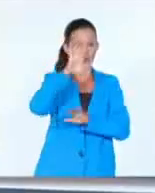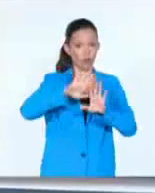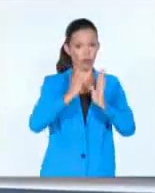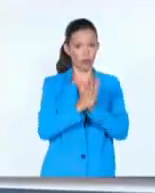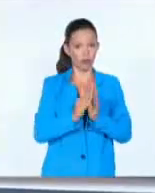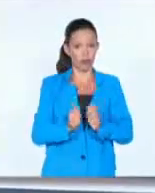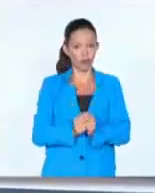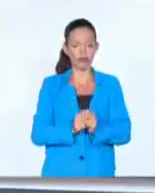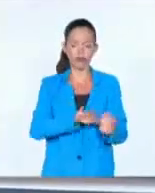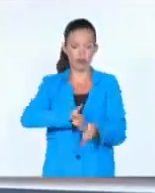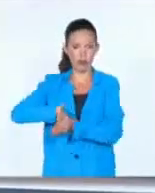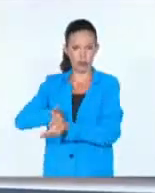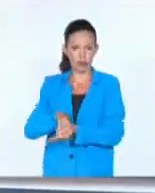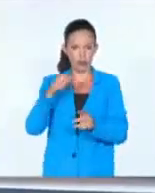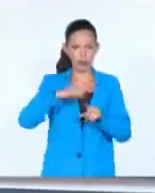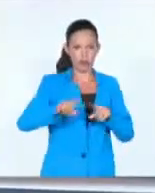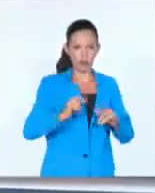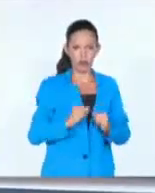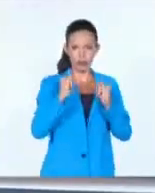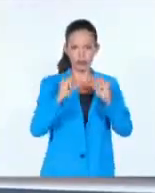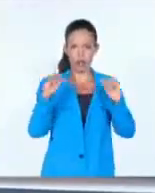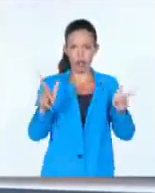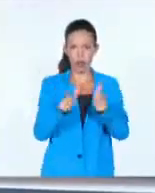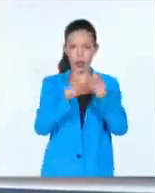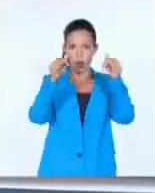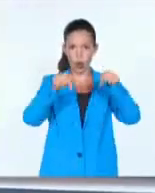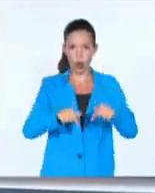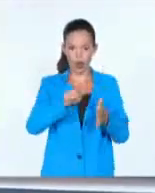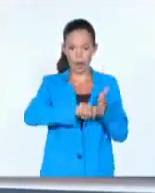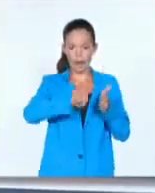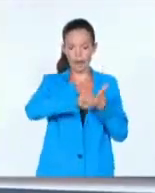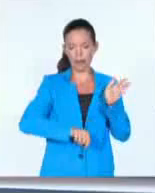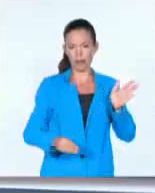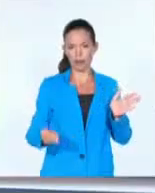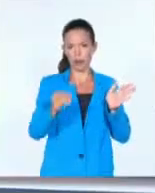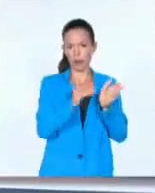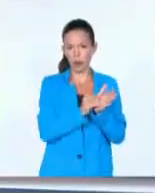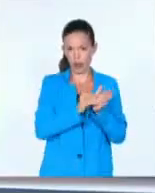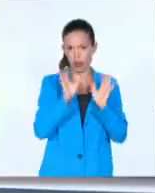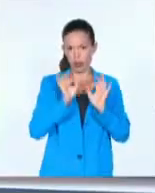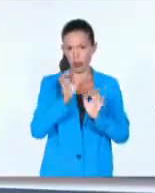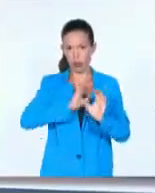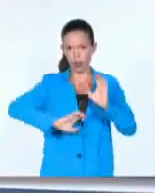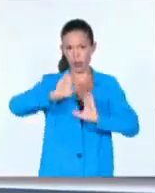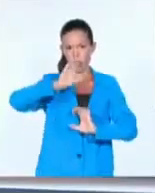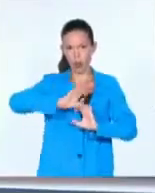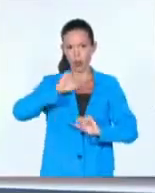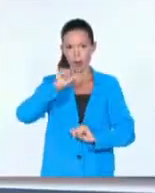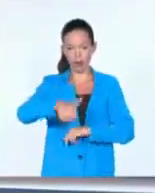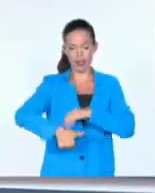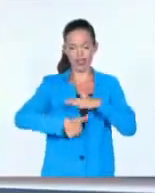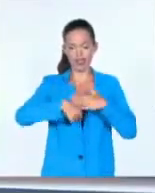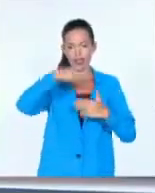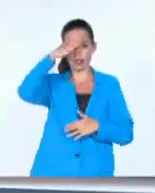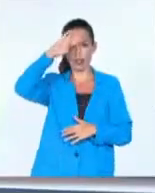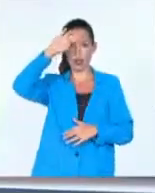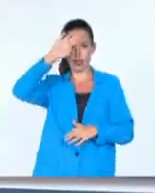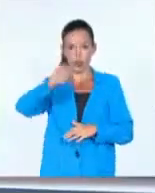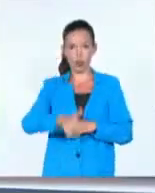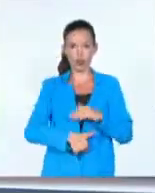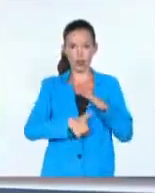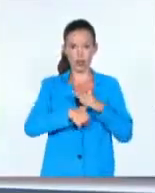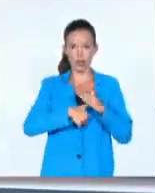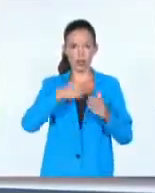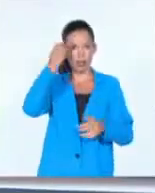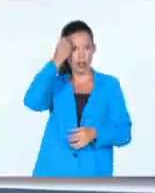a la asamblea general de Naciones Unidas contempladas en el cronograma de este cónclave mundial de hecho el presidente cubano y así lo anunciaba nuestro